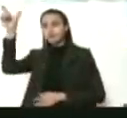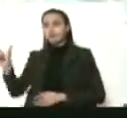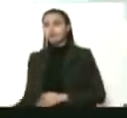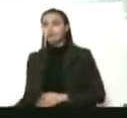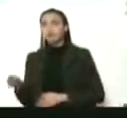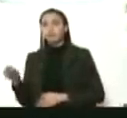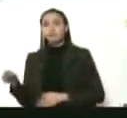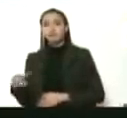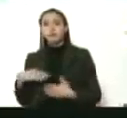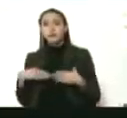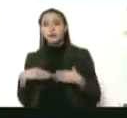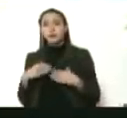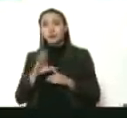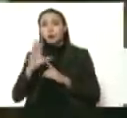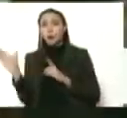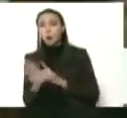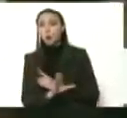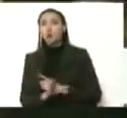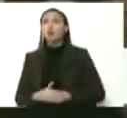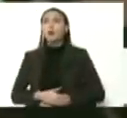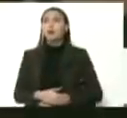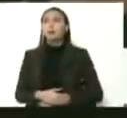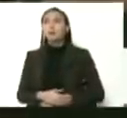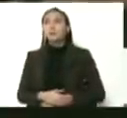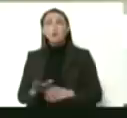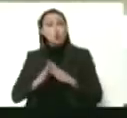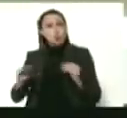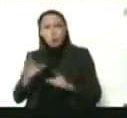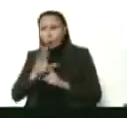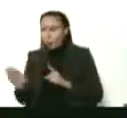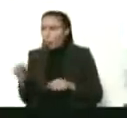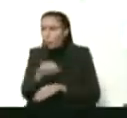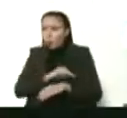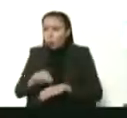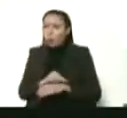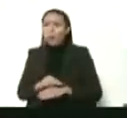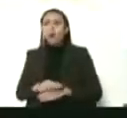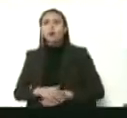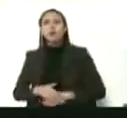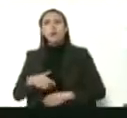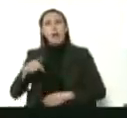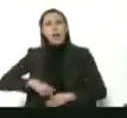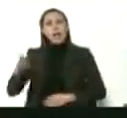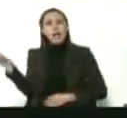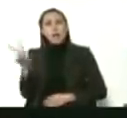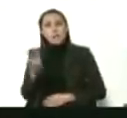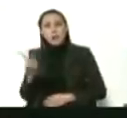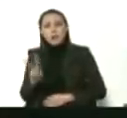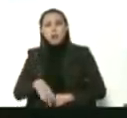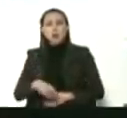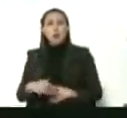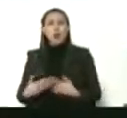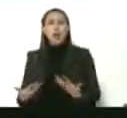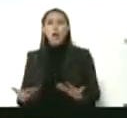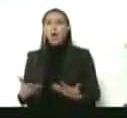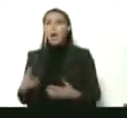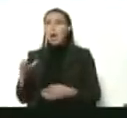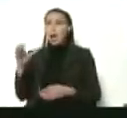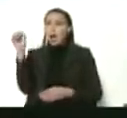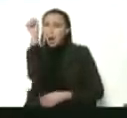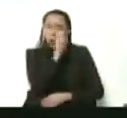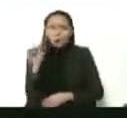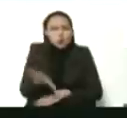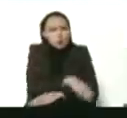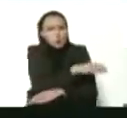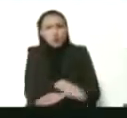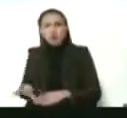que el Ministerio de Cultura y todo el gran movimiento cultural del país, movimiento musical, el